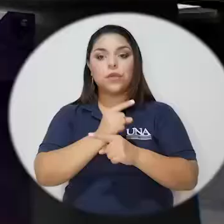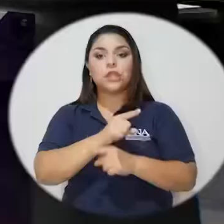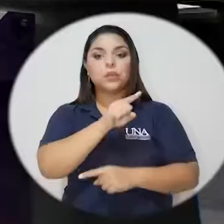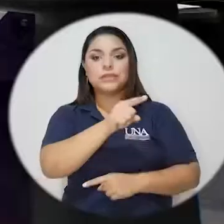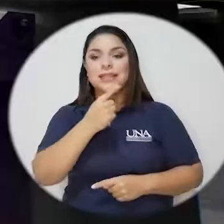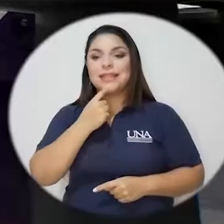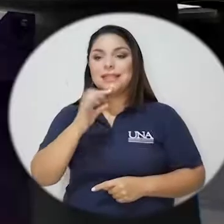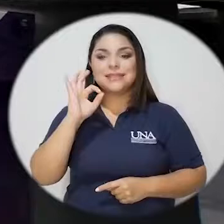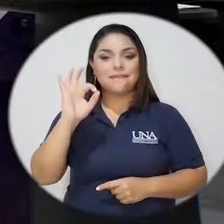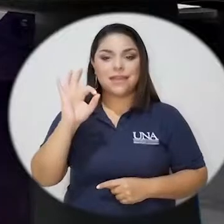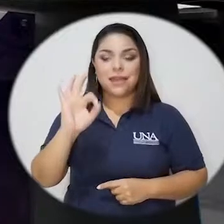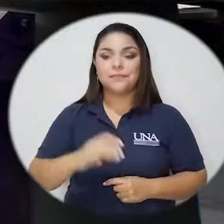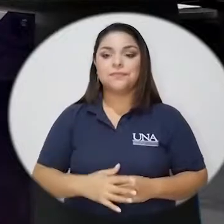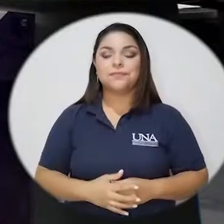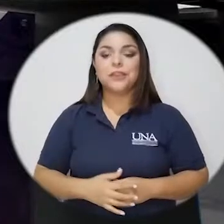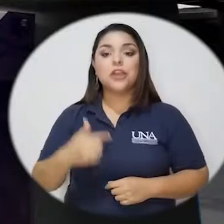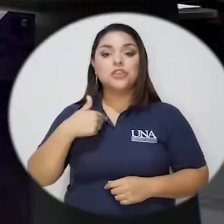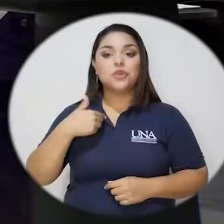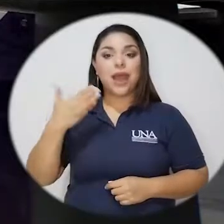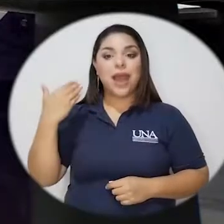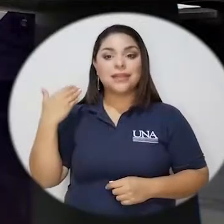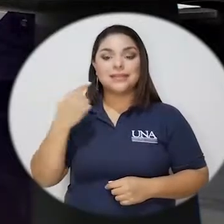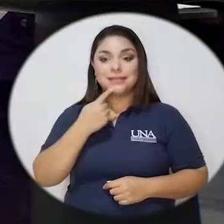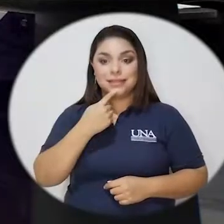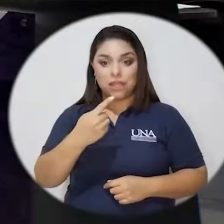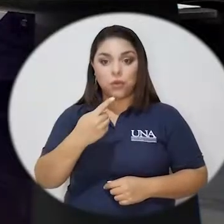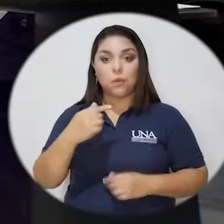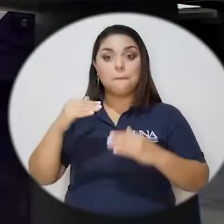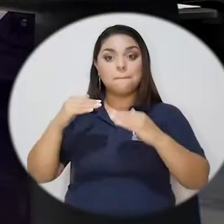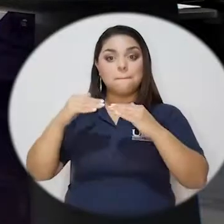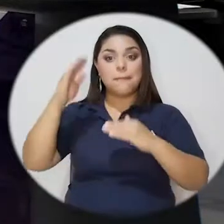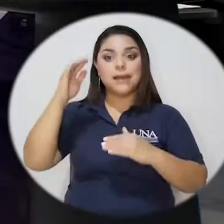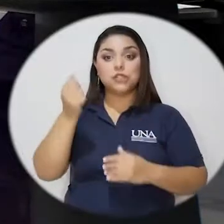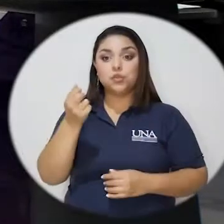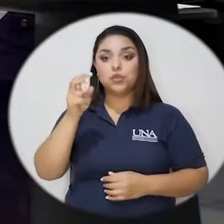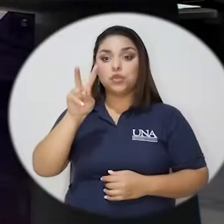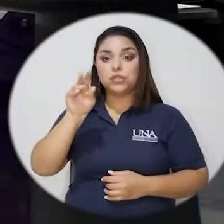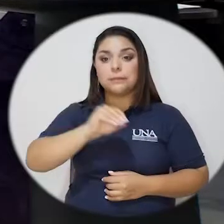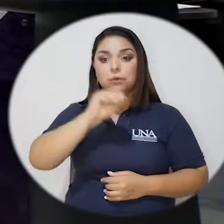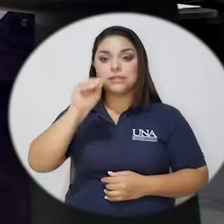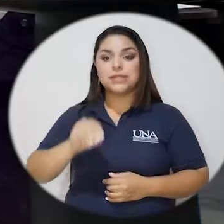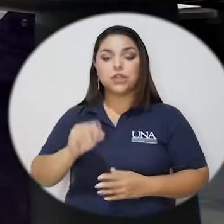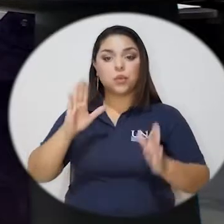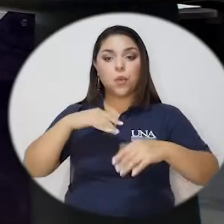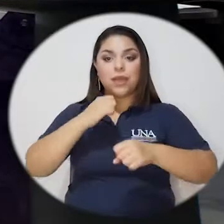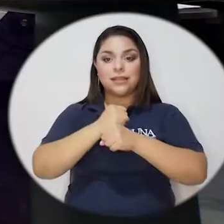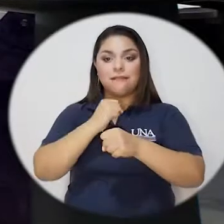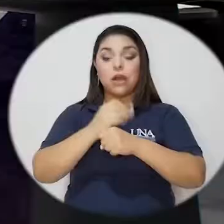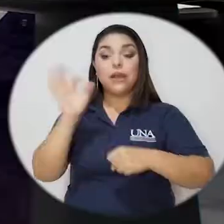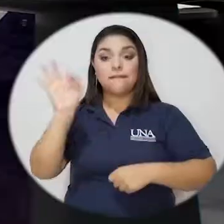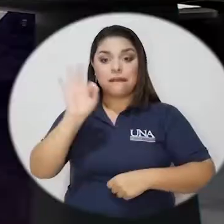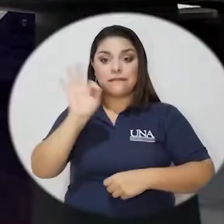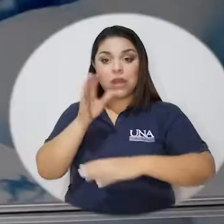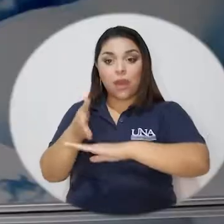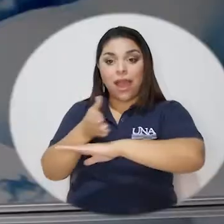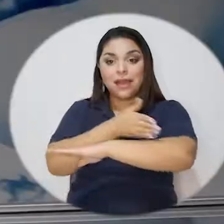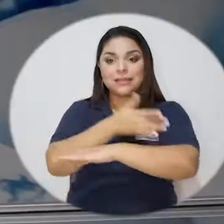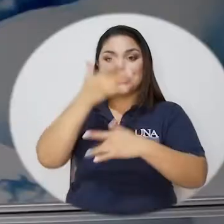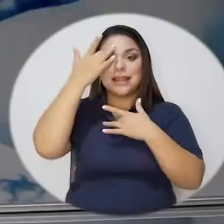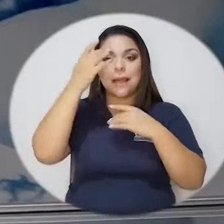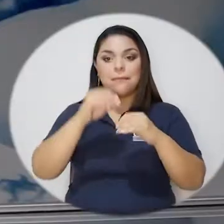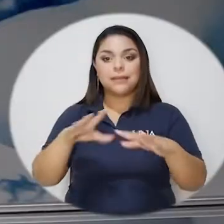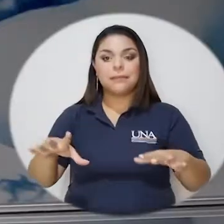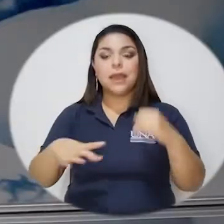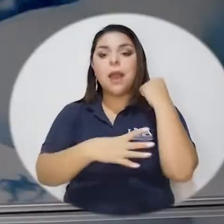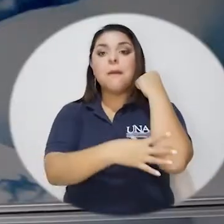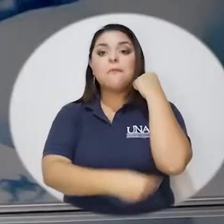bien. Hace un momentito decía yo que teníamos más de un 12% de desempleo en febrero, antes de la pandemia,